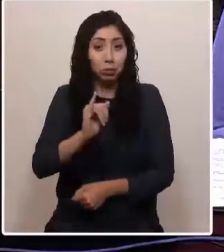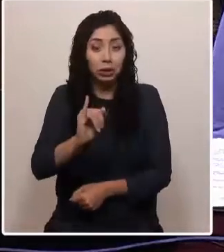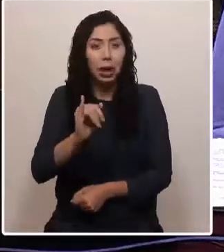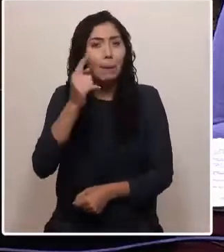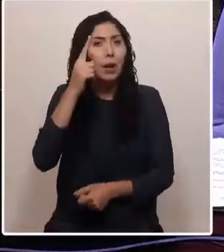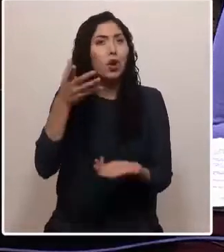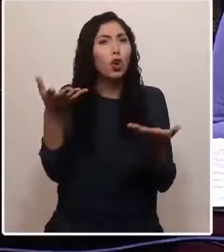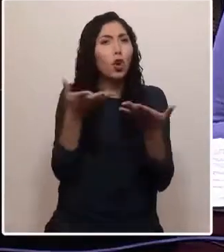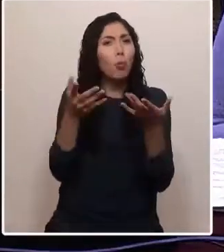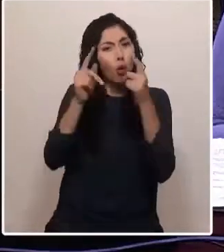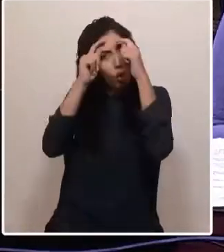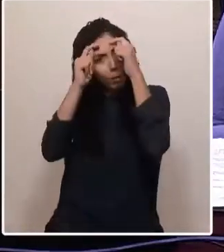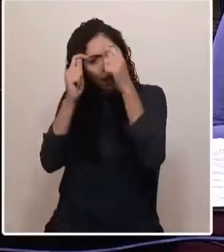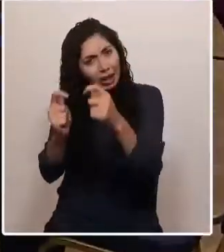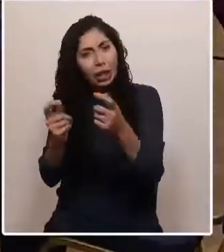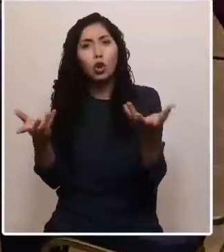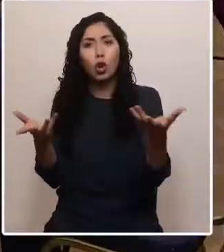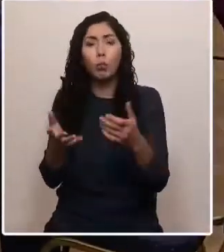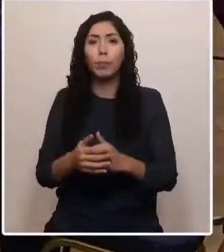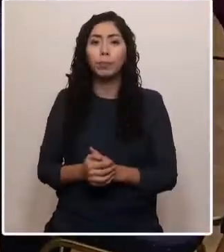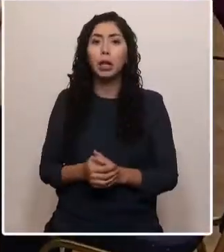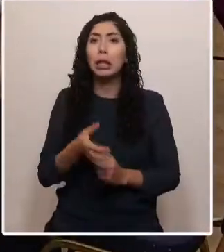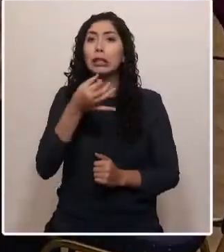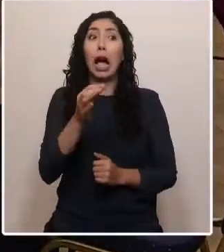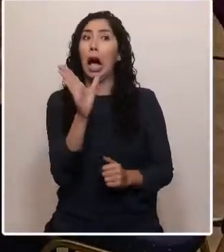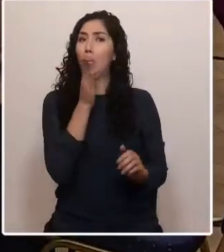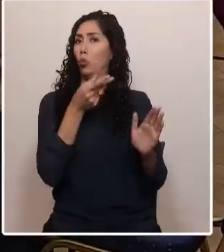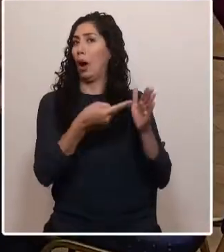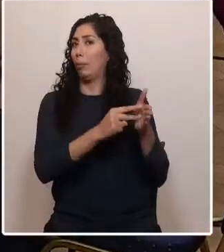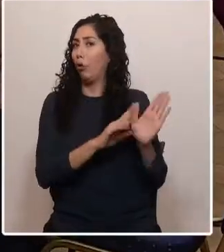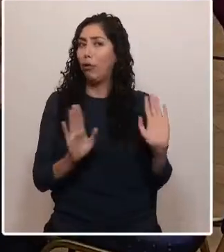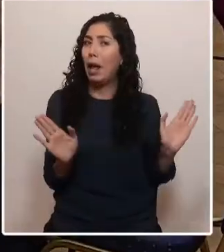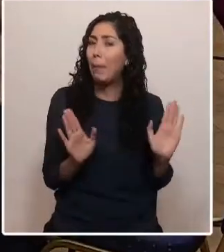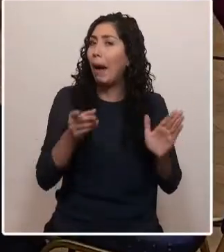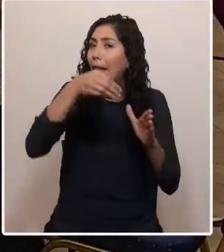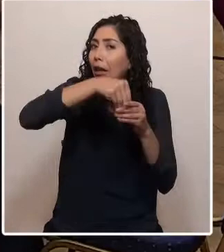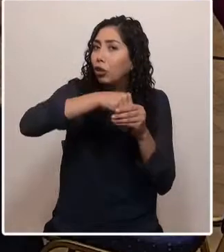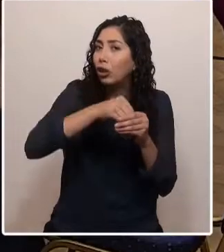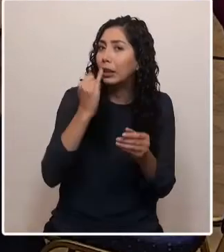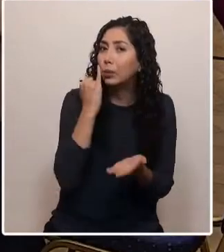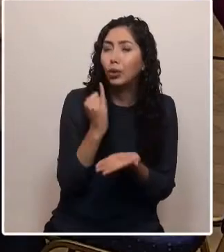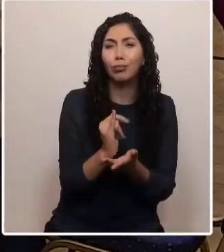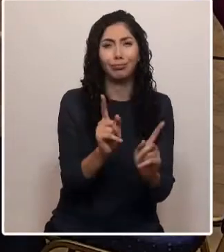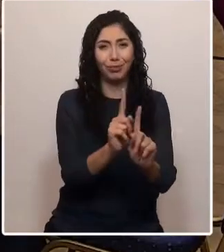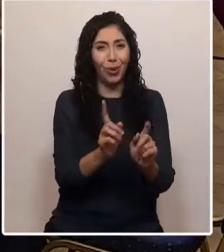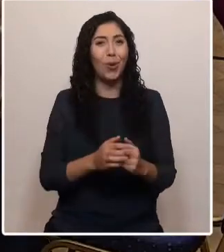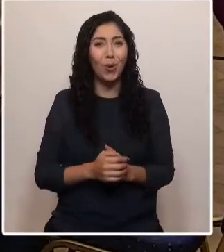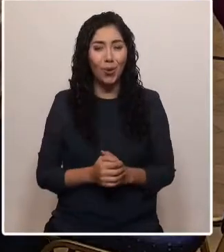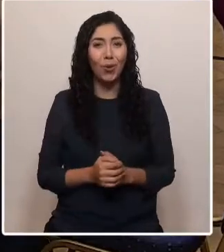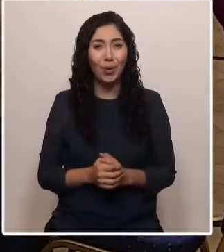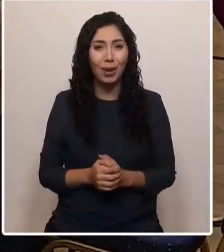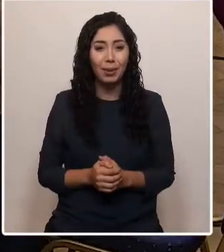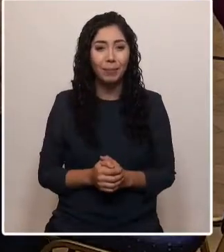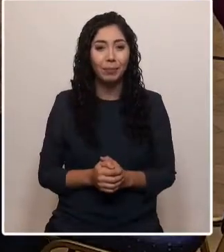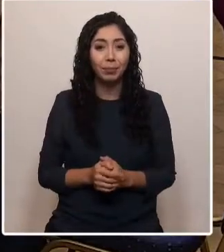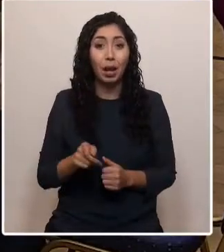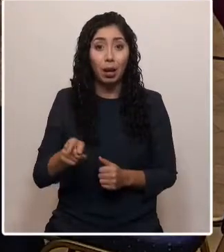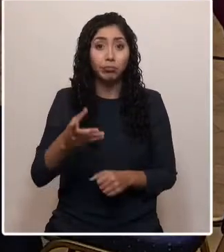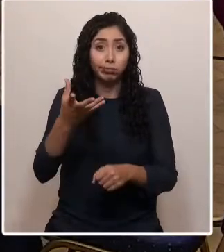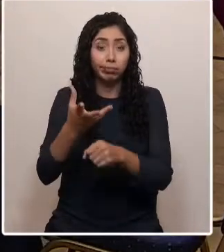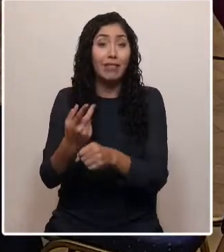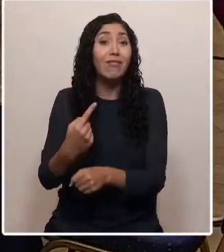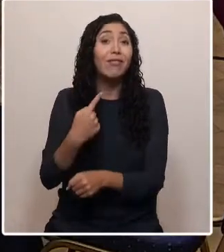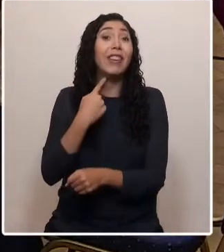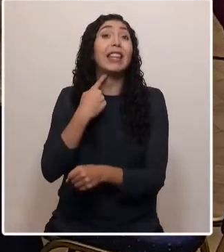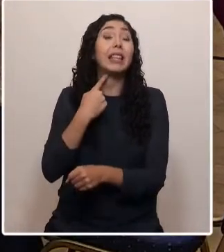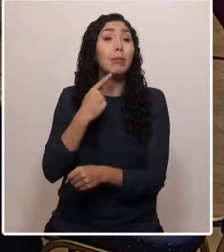no es negando los problemas graves que existen al interior de la institución, de los cuales es víctima una parte importante